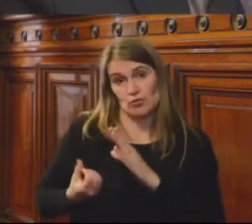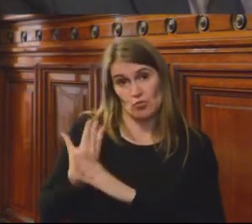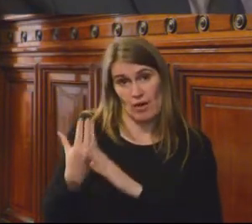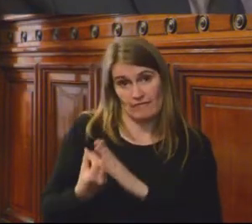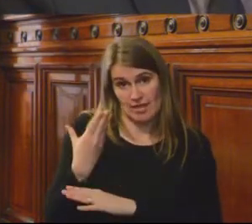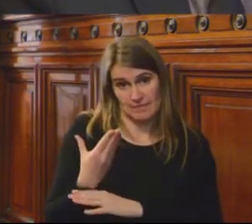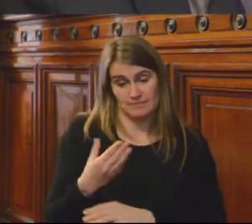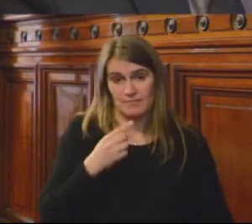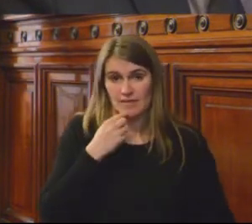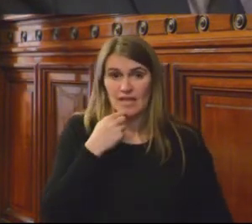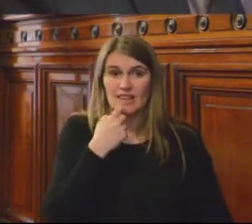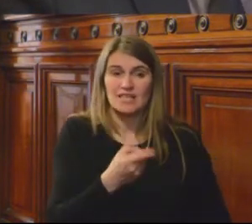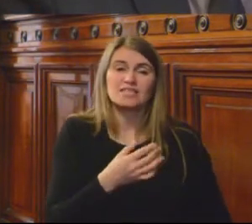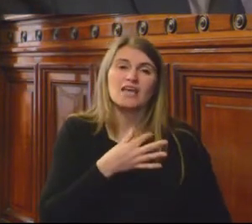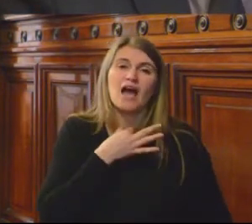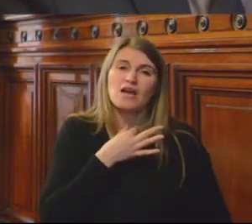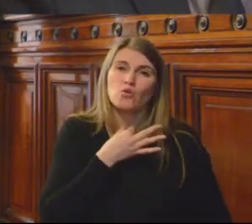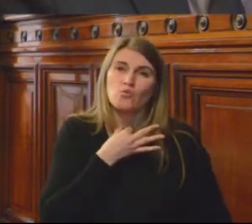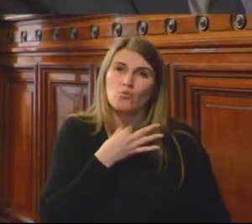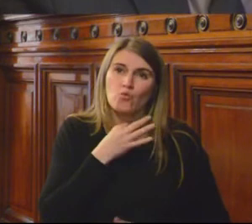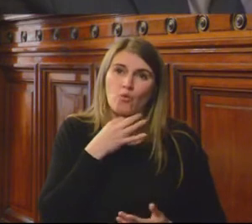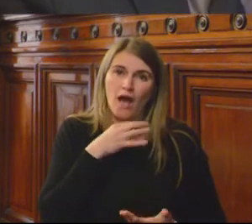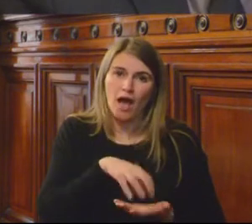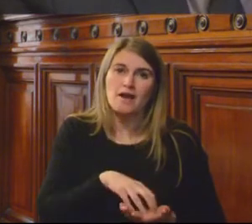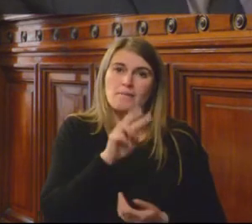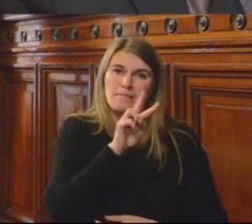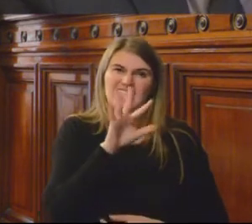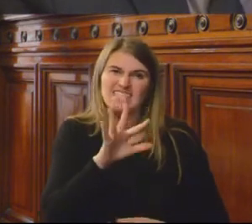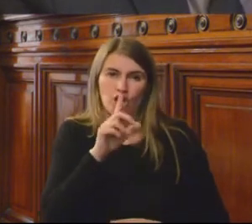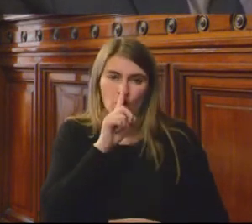Aquí nos están hablando de que hay aproximadamente 25.000